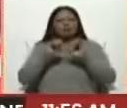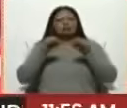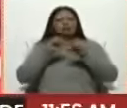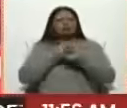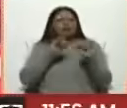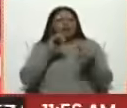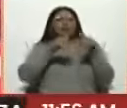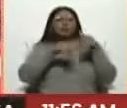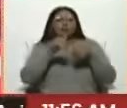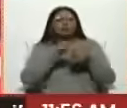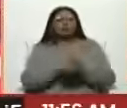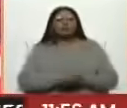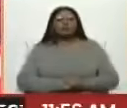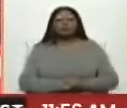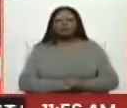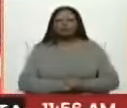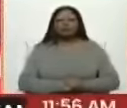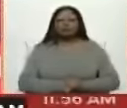voté.